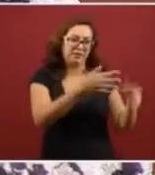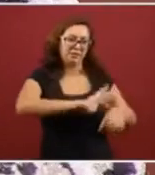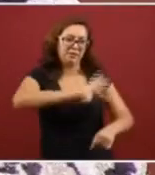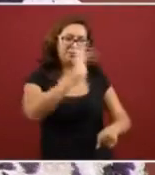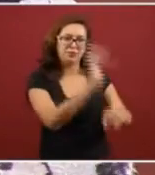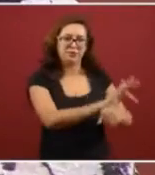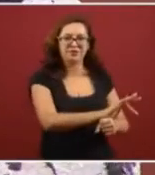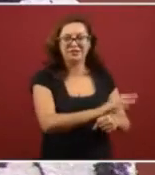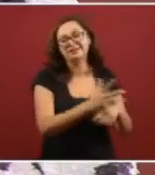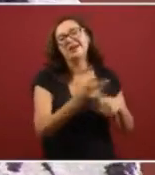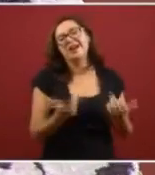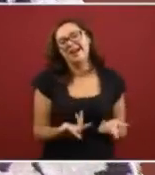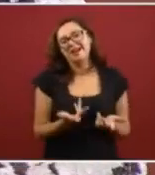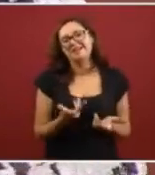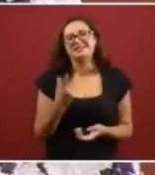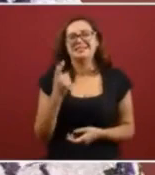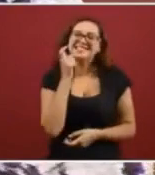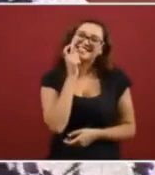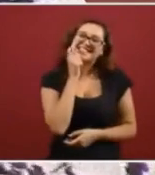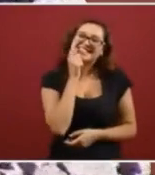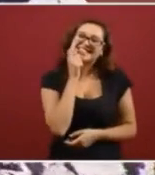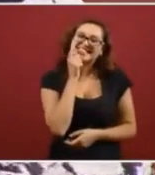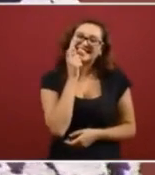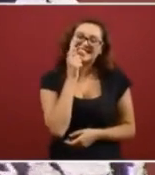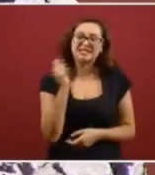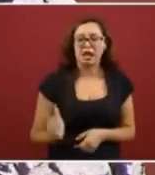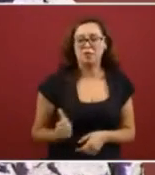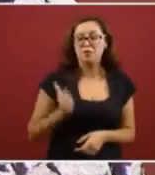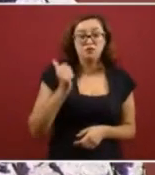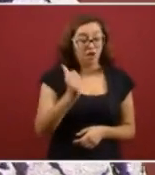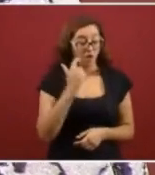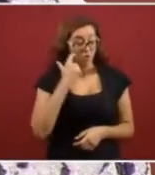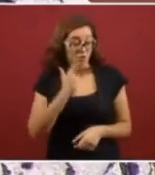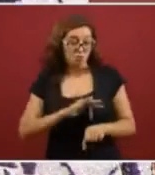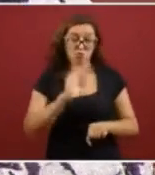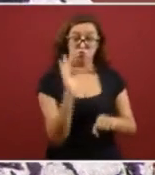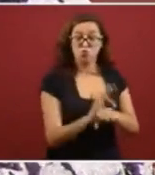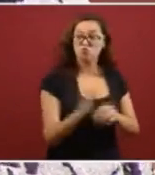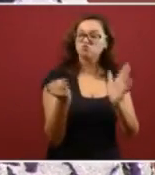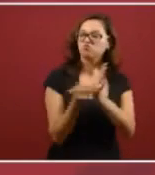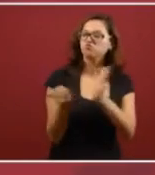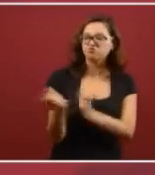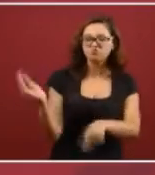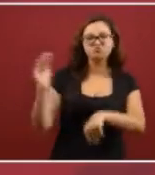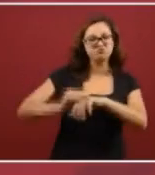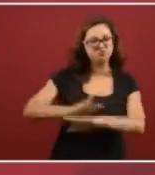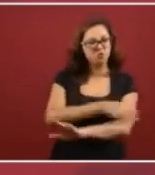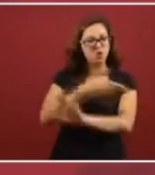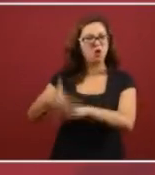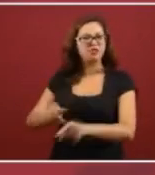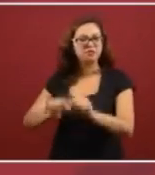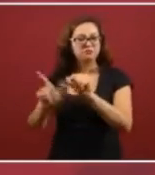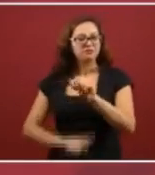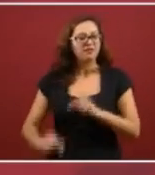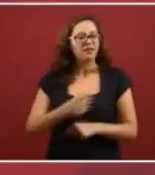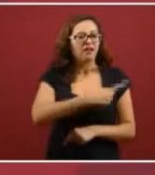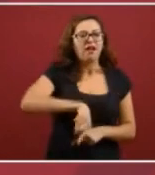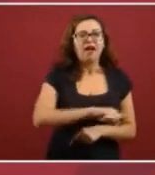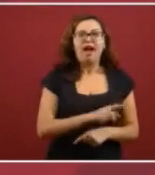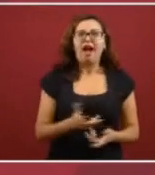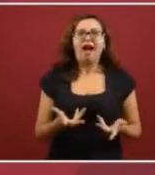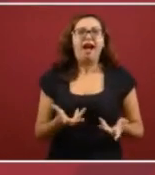Y este es un buen terreno para favorecer algún. Entonces se